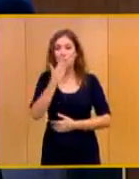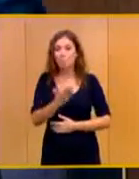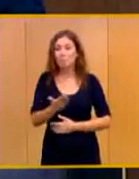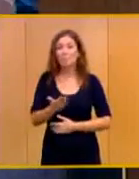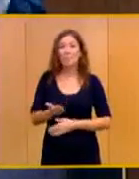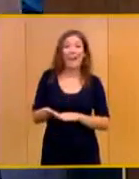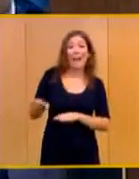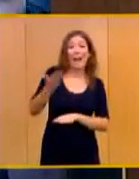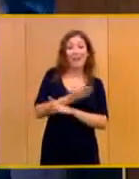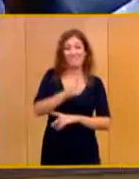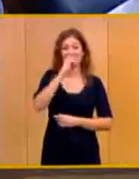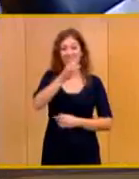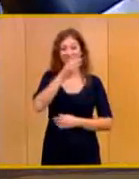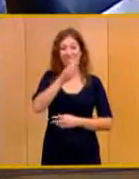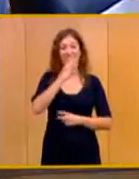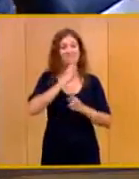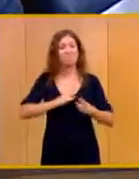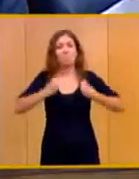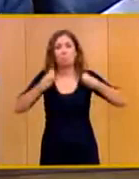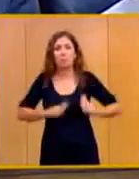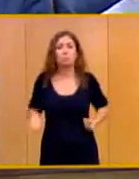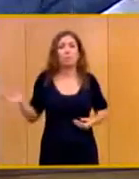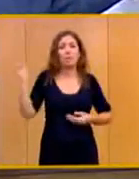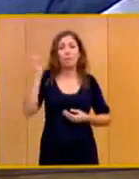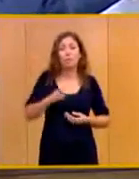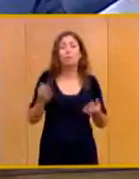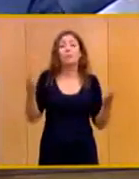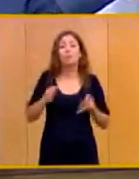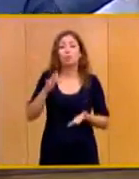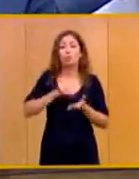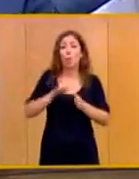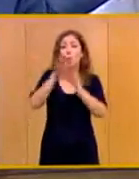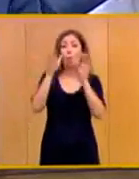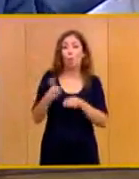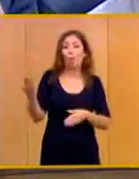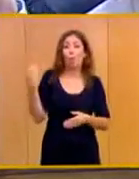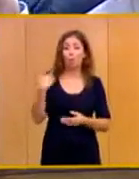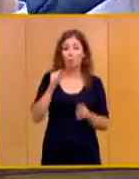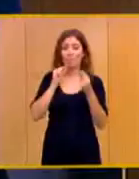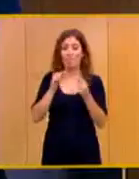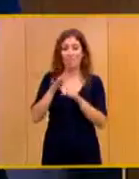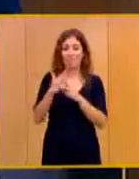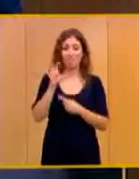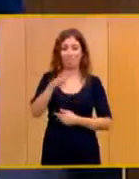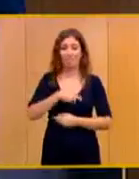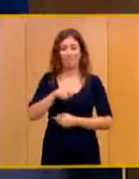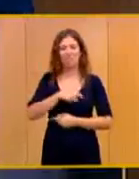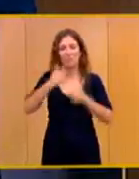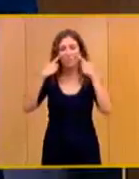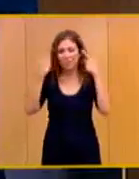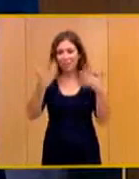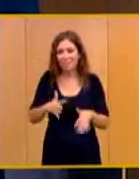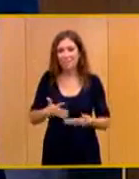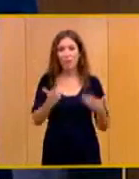anterior, que fueron exactamente las mismas que dijo en el debate del Estado de la Nación del año pasado. Incluso me ha dado algunos consejos